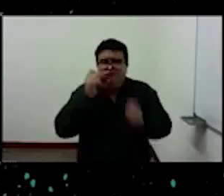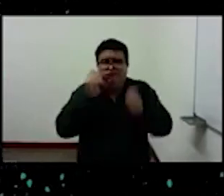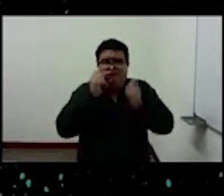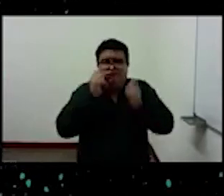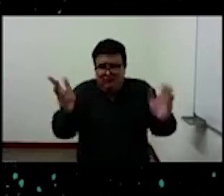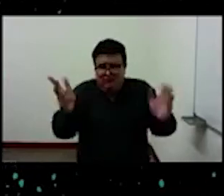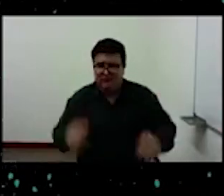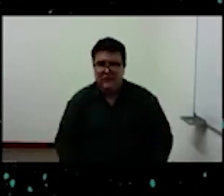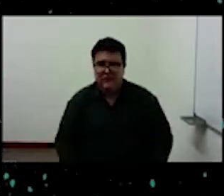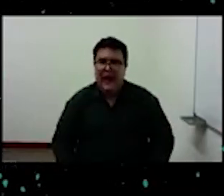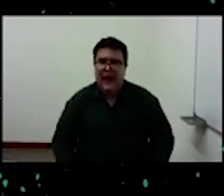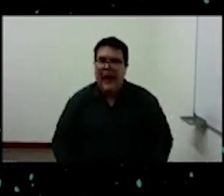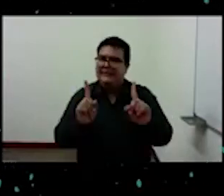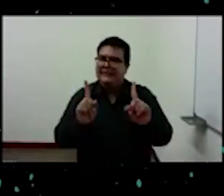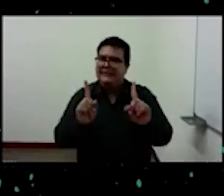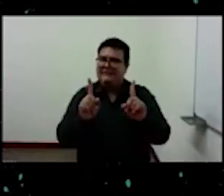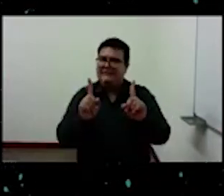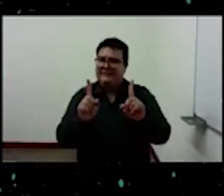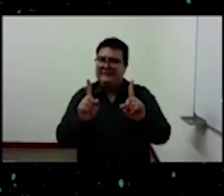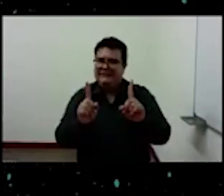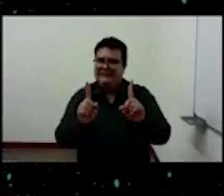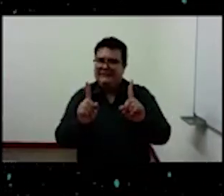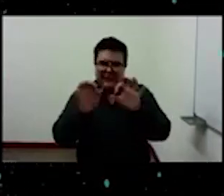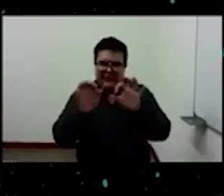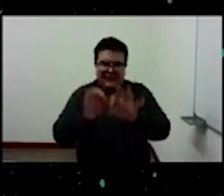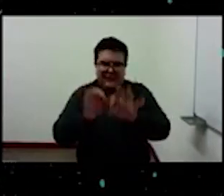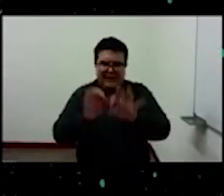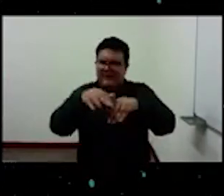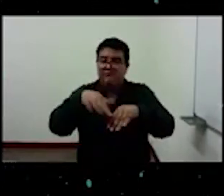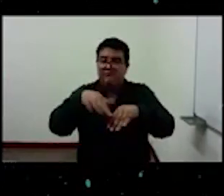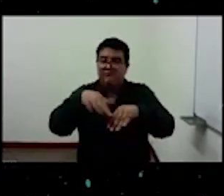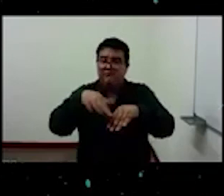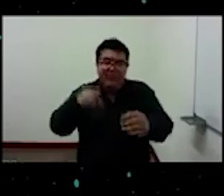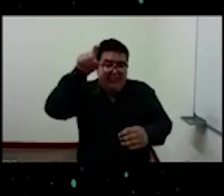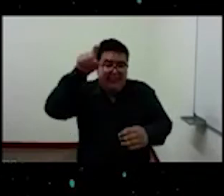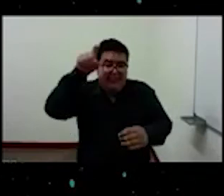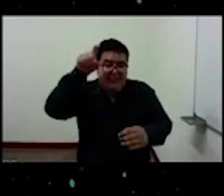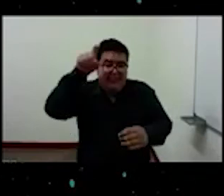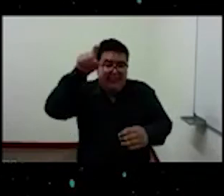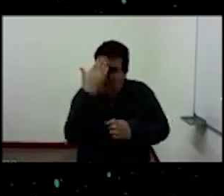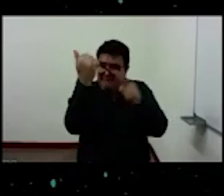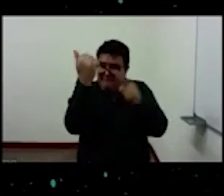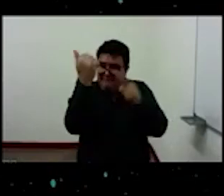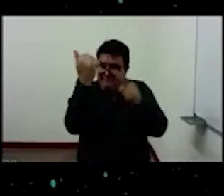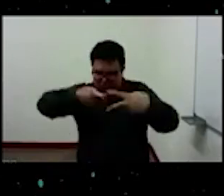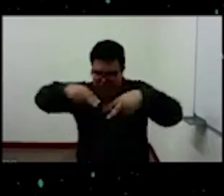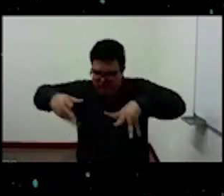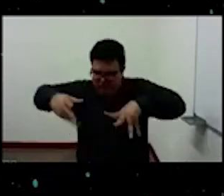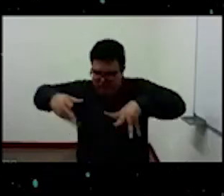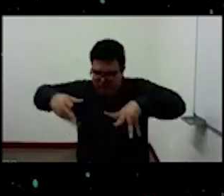Pero justamente hay que hacer la monstruosidad de la abstracción, que es el arte.